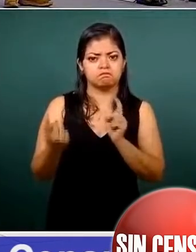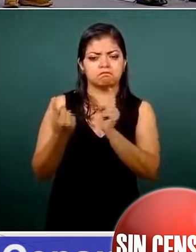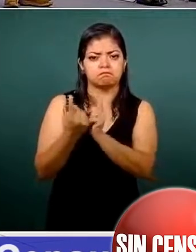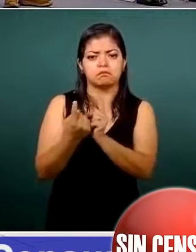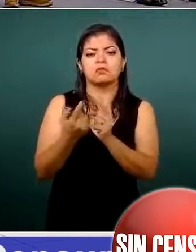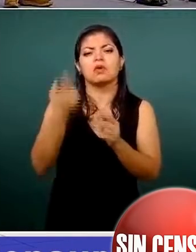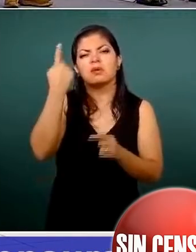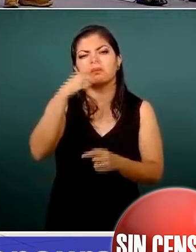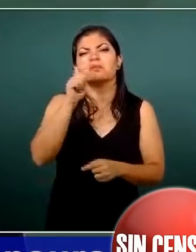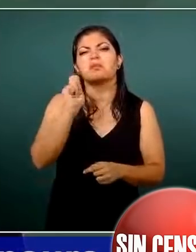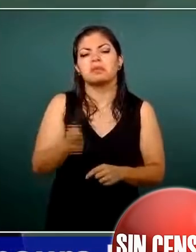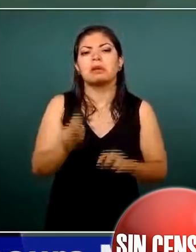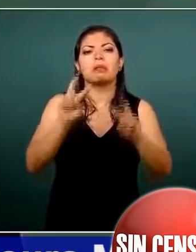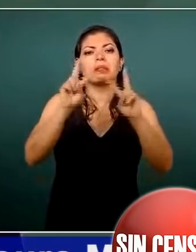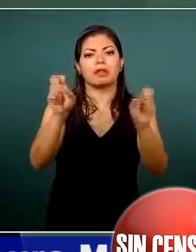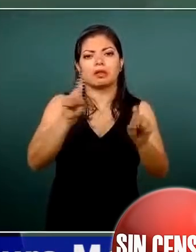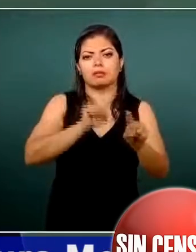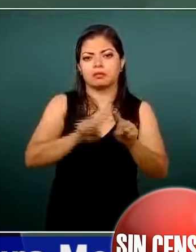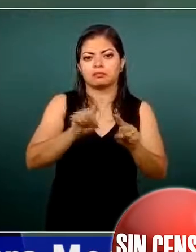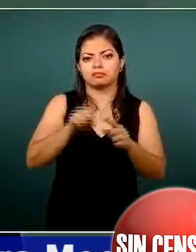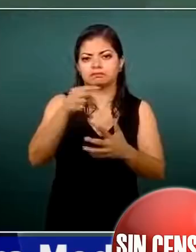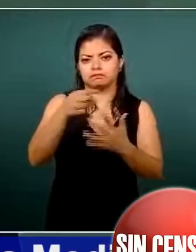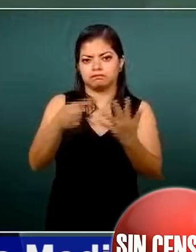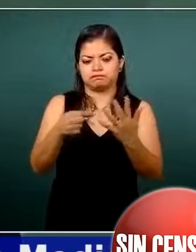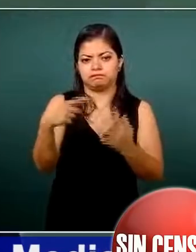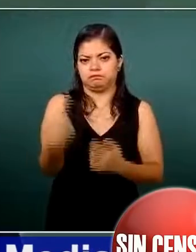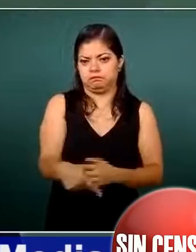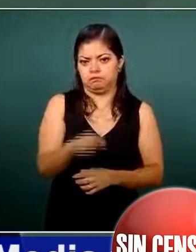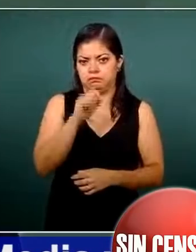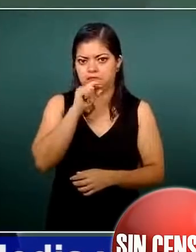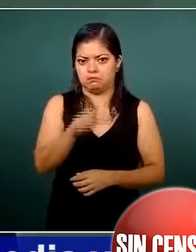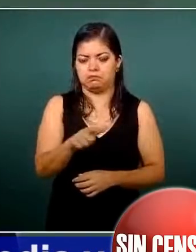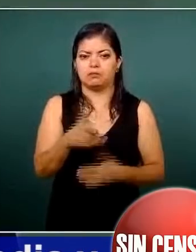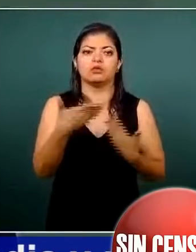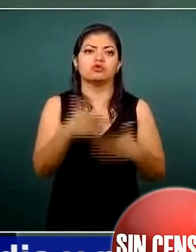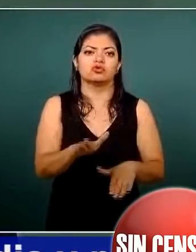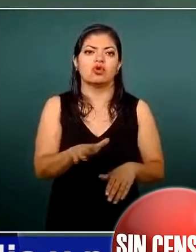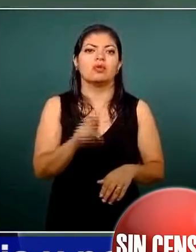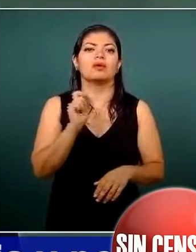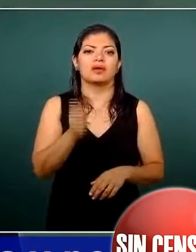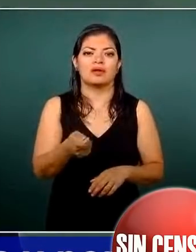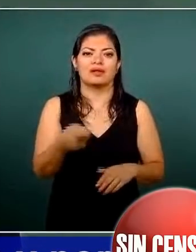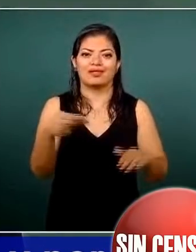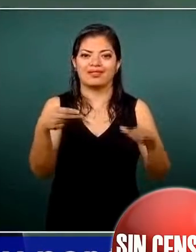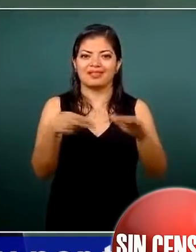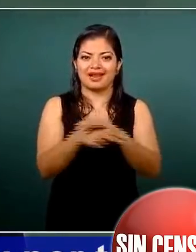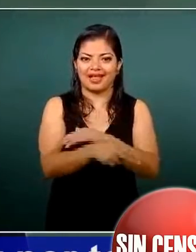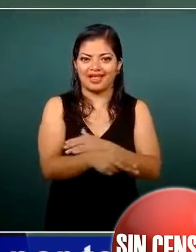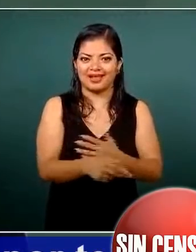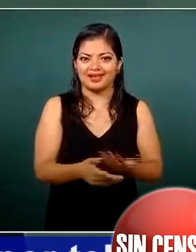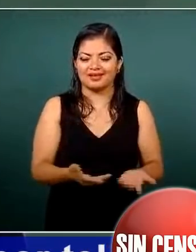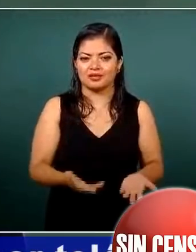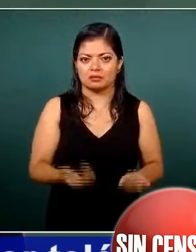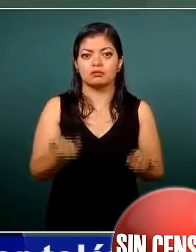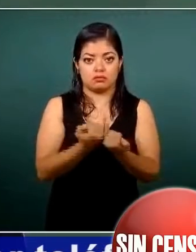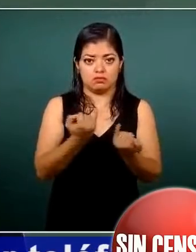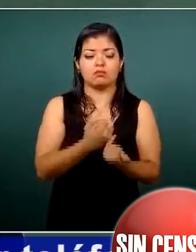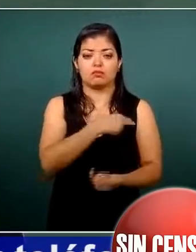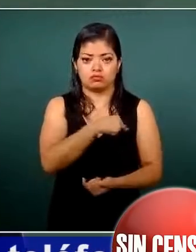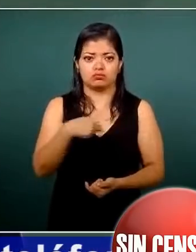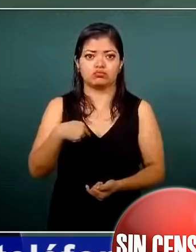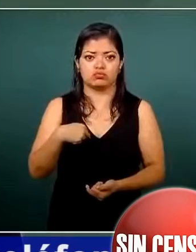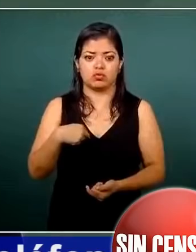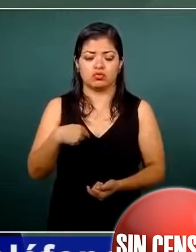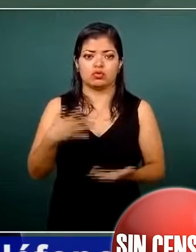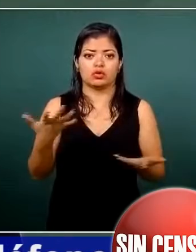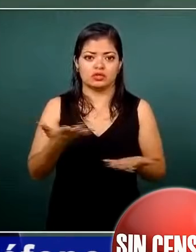temas que tienen que ver con Jalisco. En el caso del tren, hicimos un esfuerzo